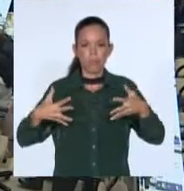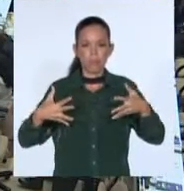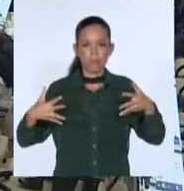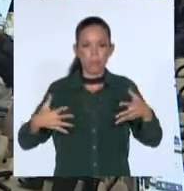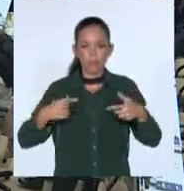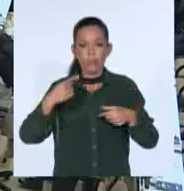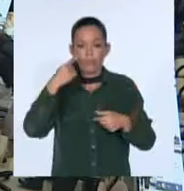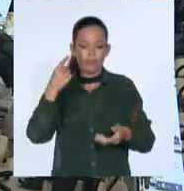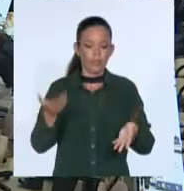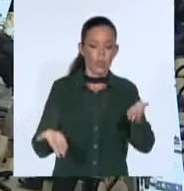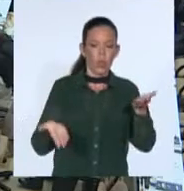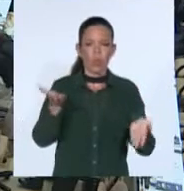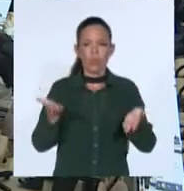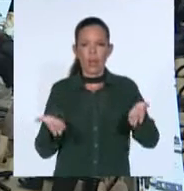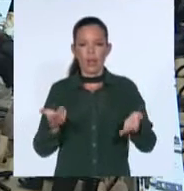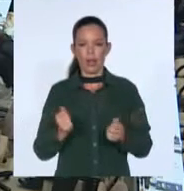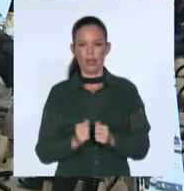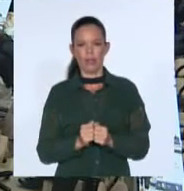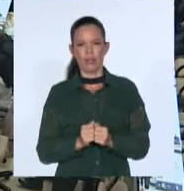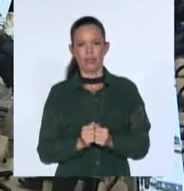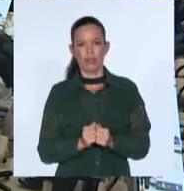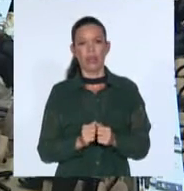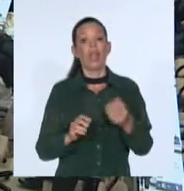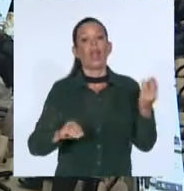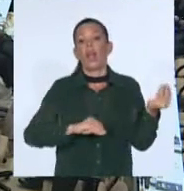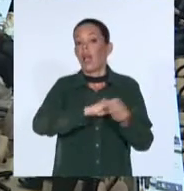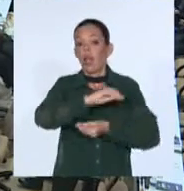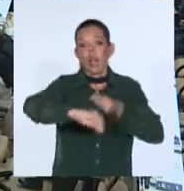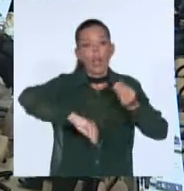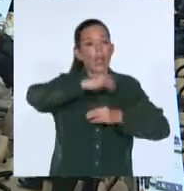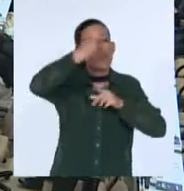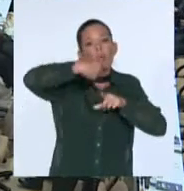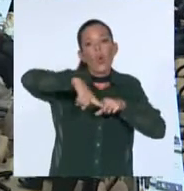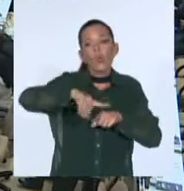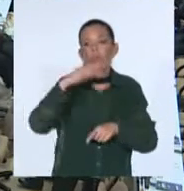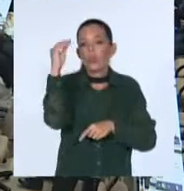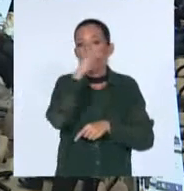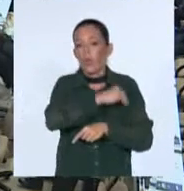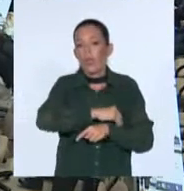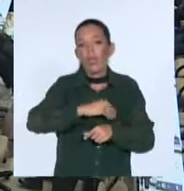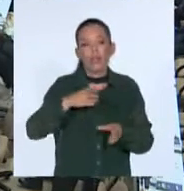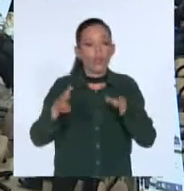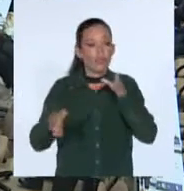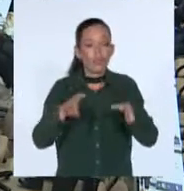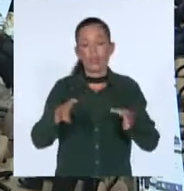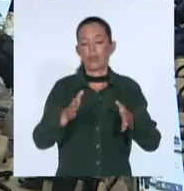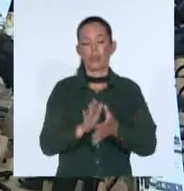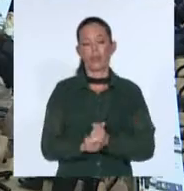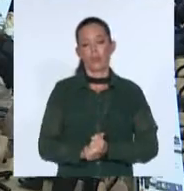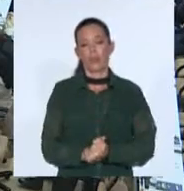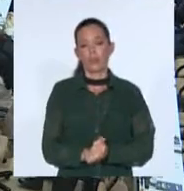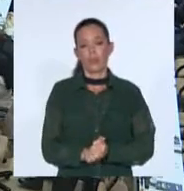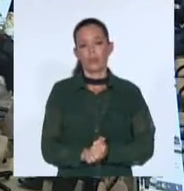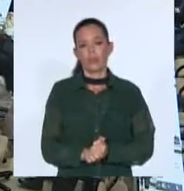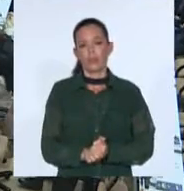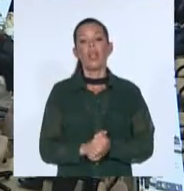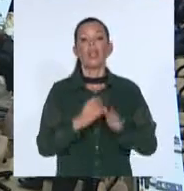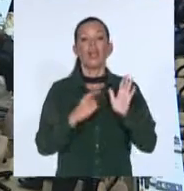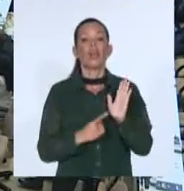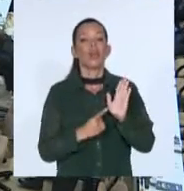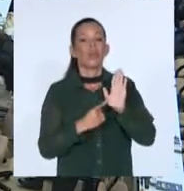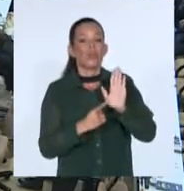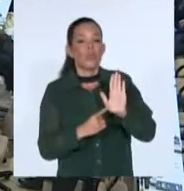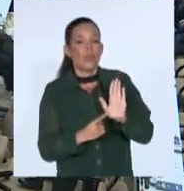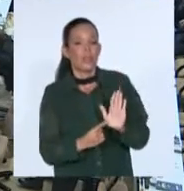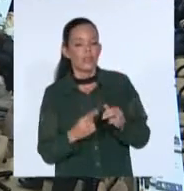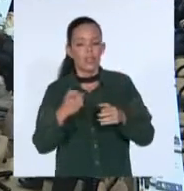de época, como bien decía el presidente Abinader. Un cambio de época que muestra una hegemonía que se ha